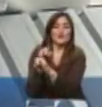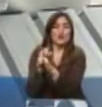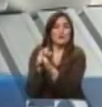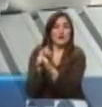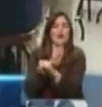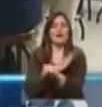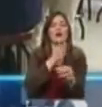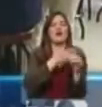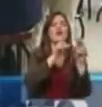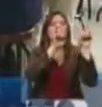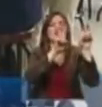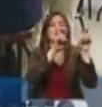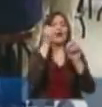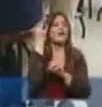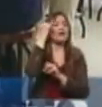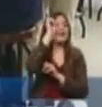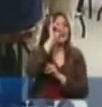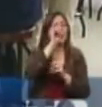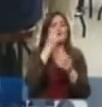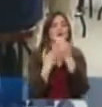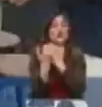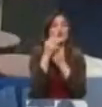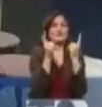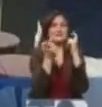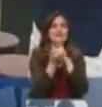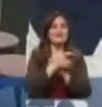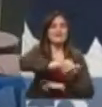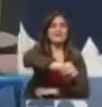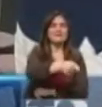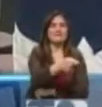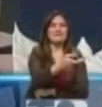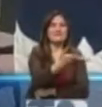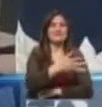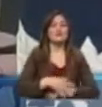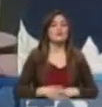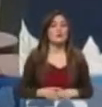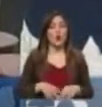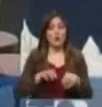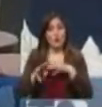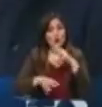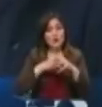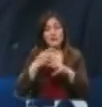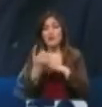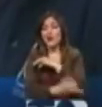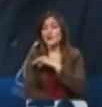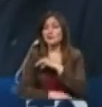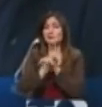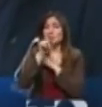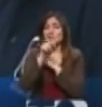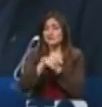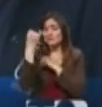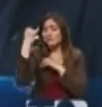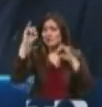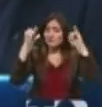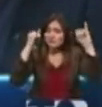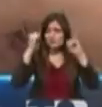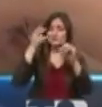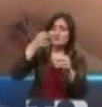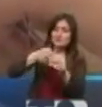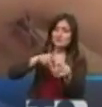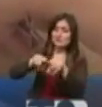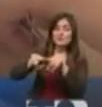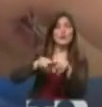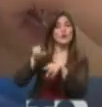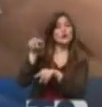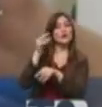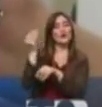Cambiar la Historia de History Channel, donde varios concursantes a nivel mundial presentaron miles de ideas, pero la de estos jóvenes